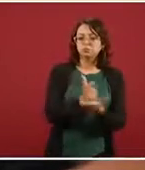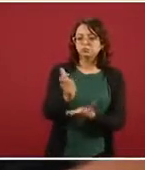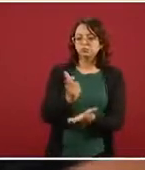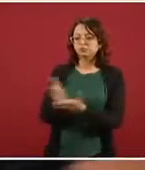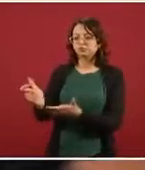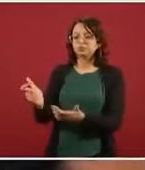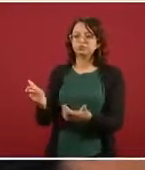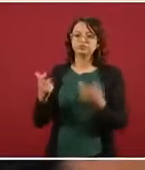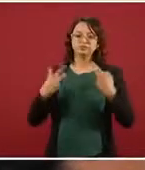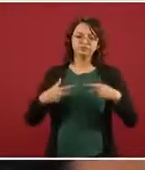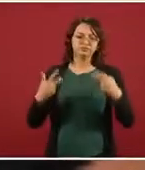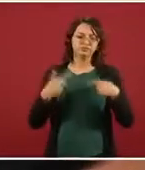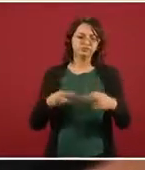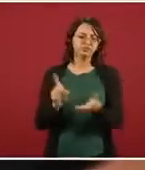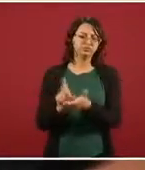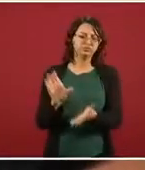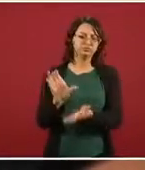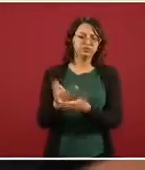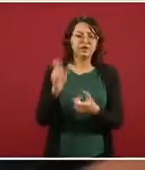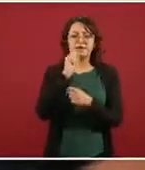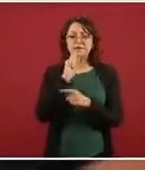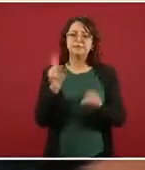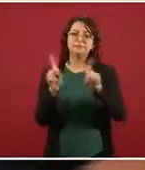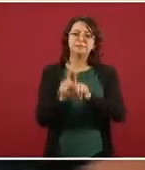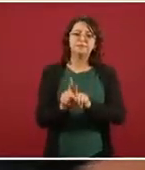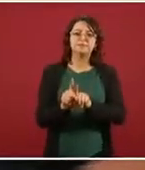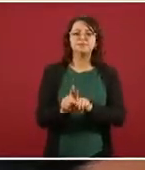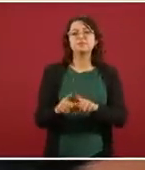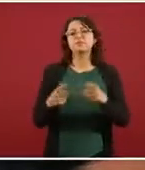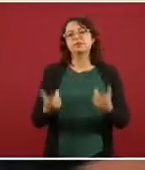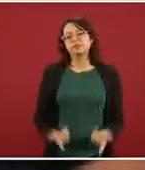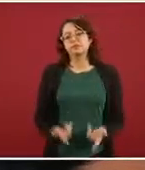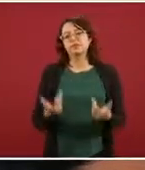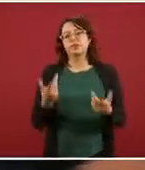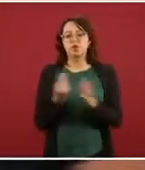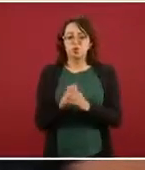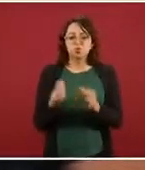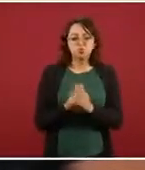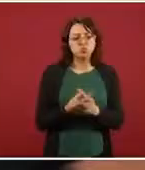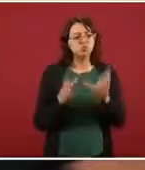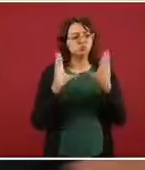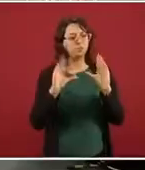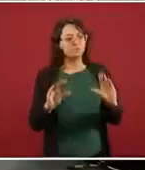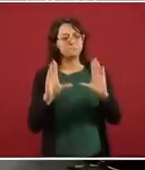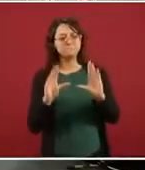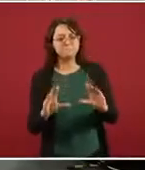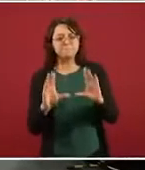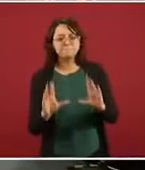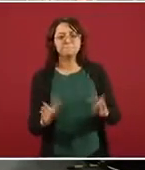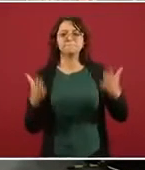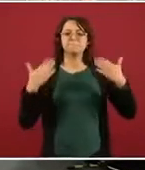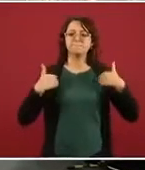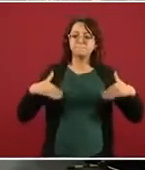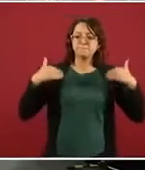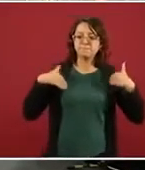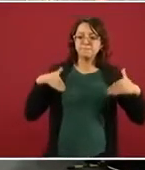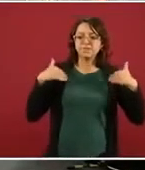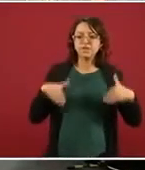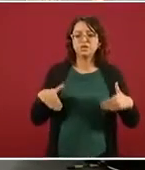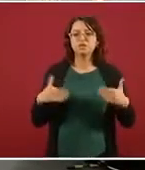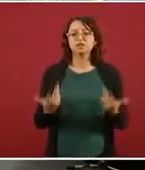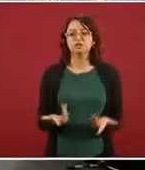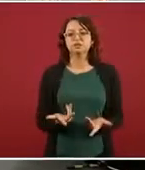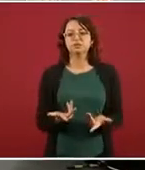los discapacitados, sino programas de capacitación, de recreación